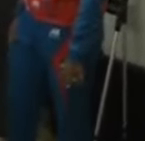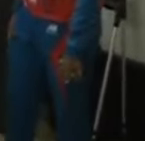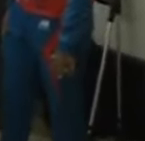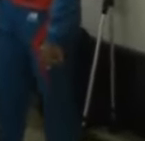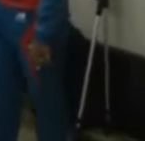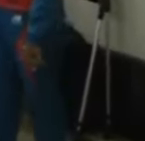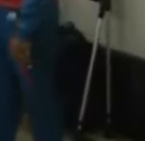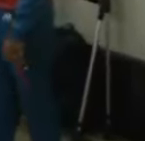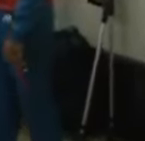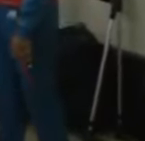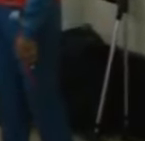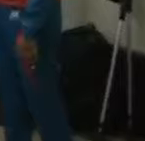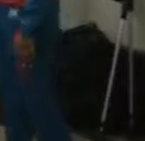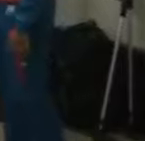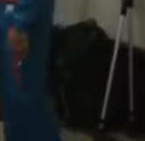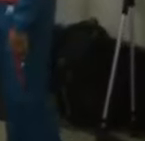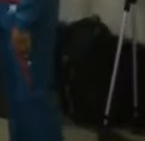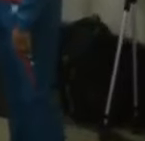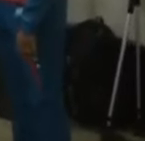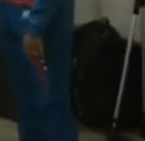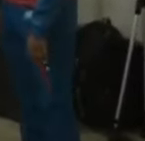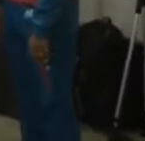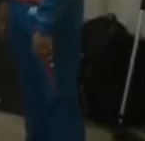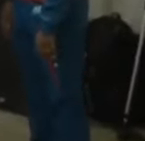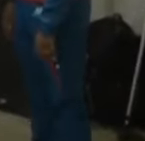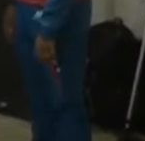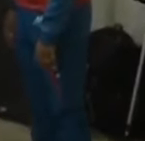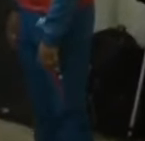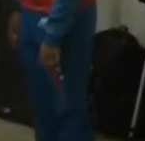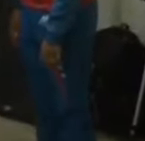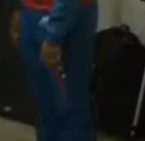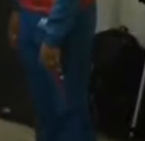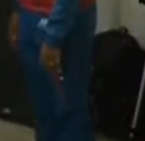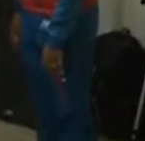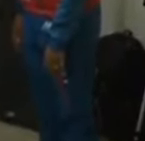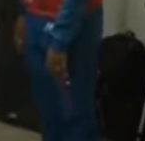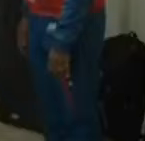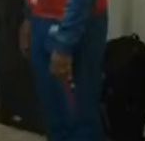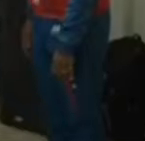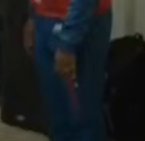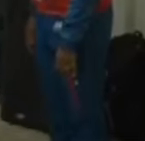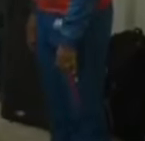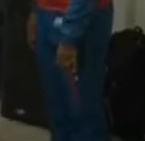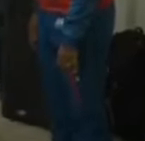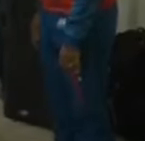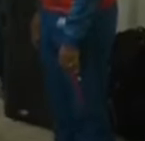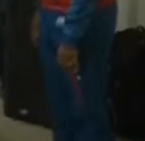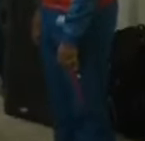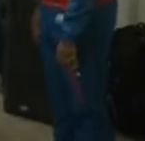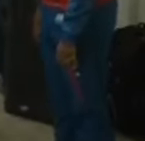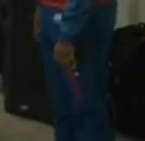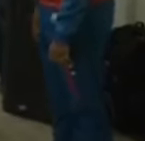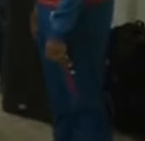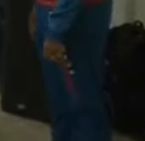y se conmemora el Día Nacional de las Personas con